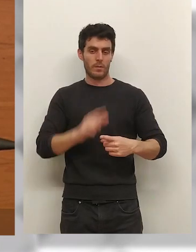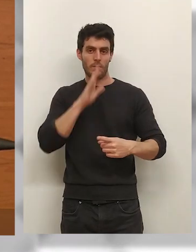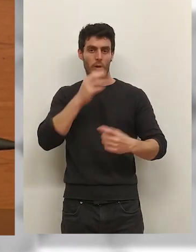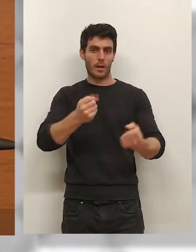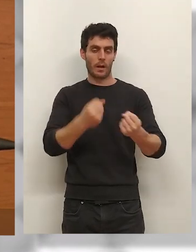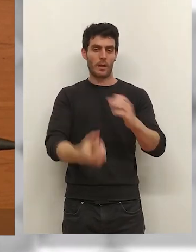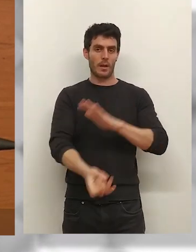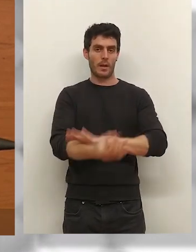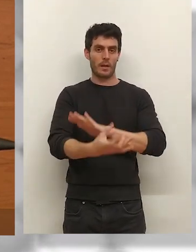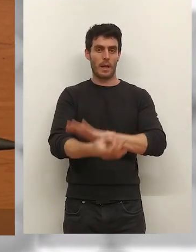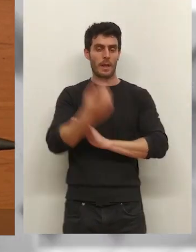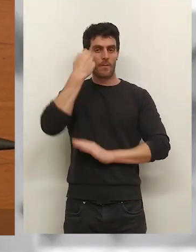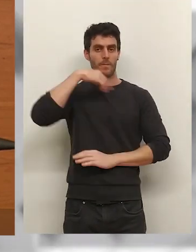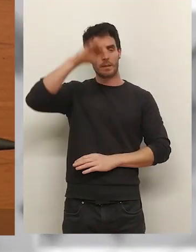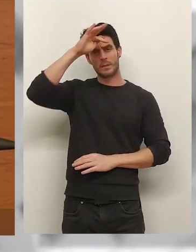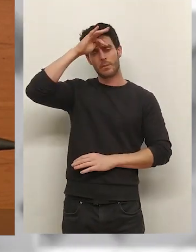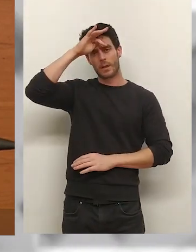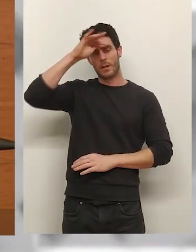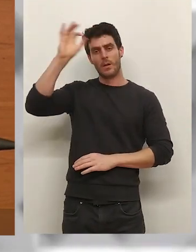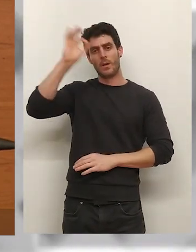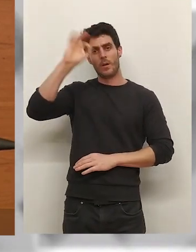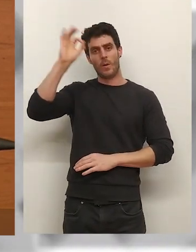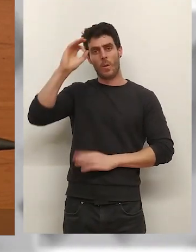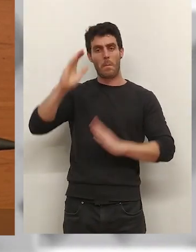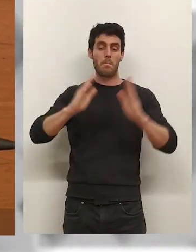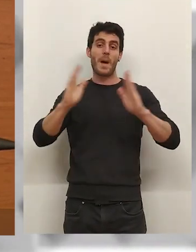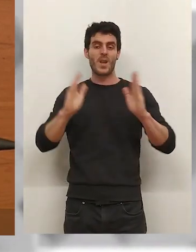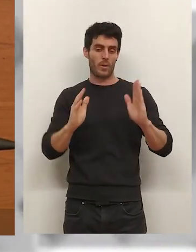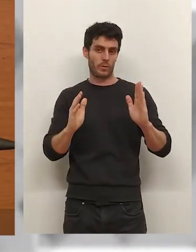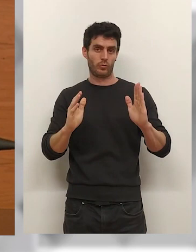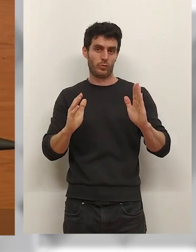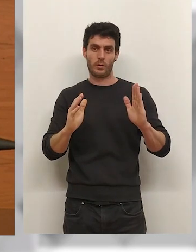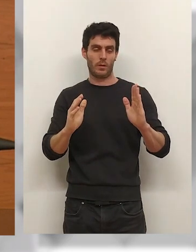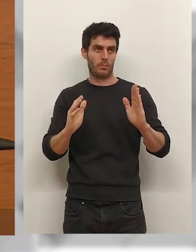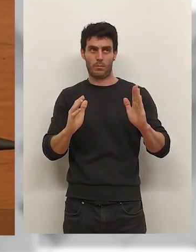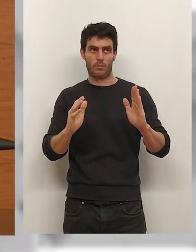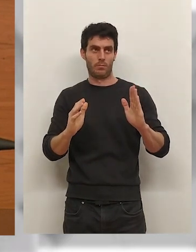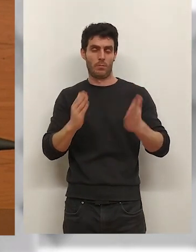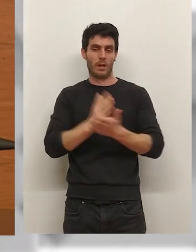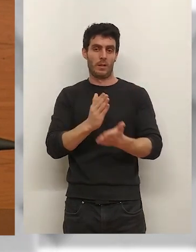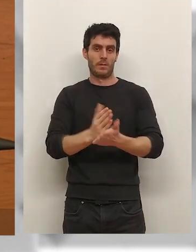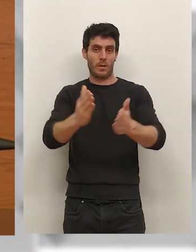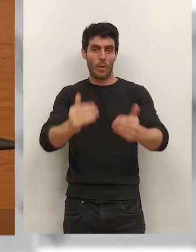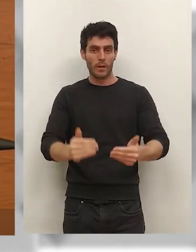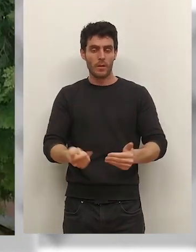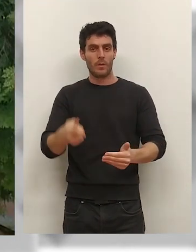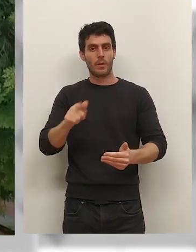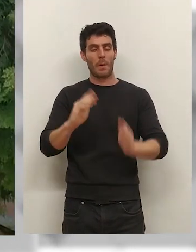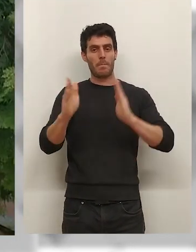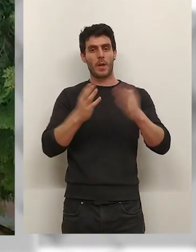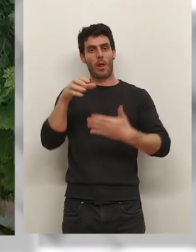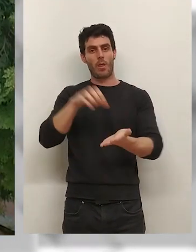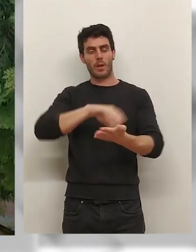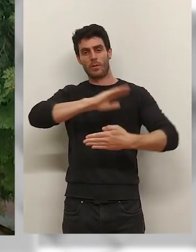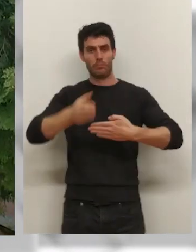la energía generada durante los fines de semana o durante aquellos periodos no lectivos o en aquellos en los que